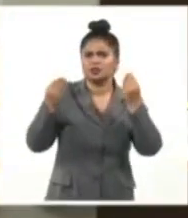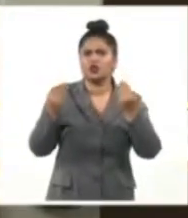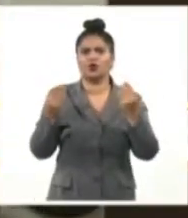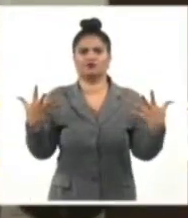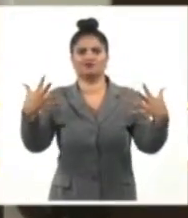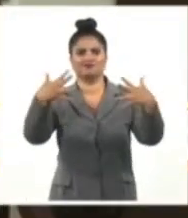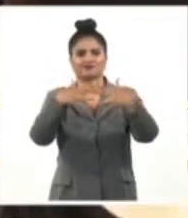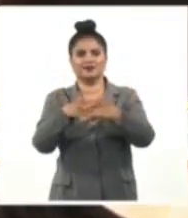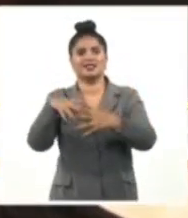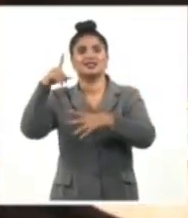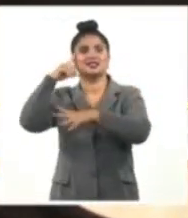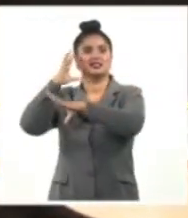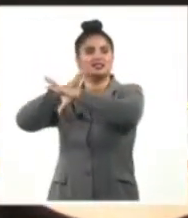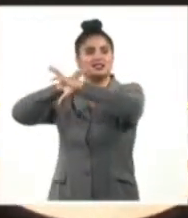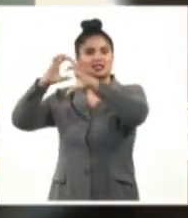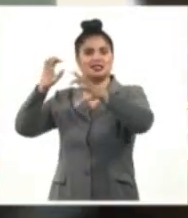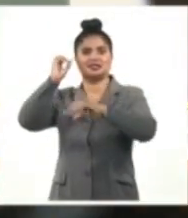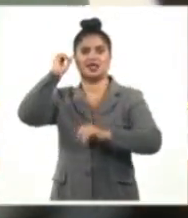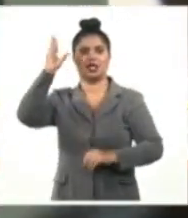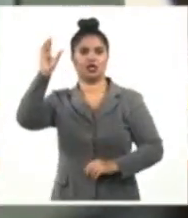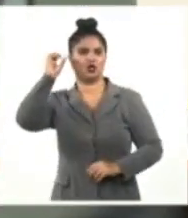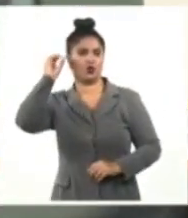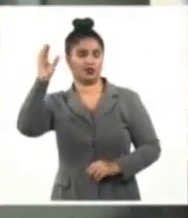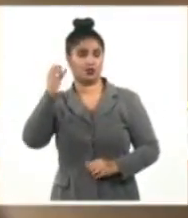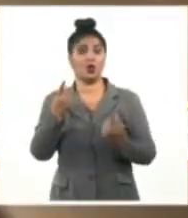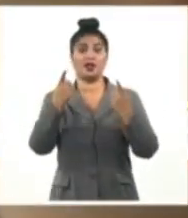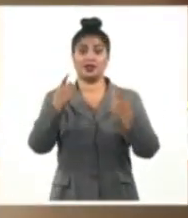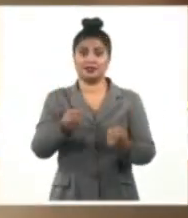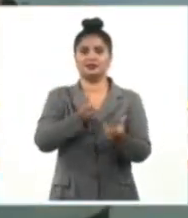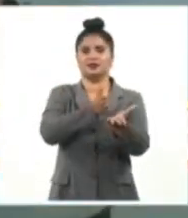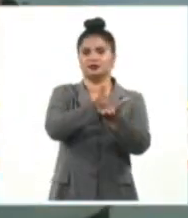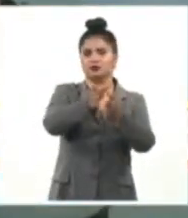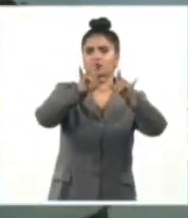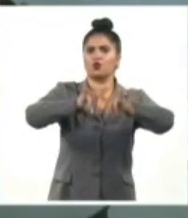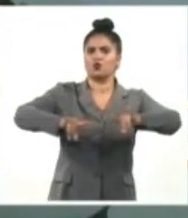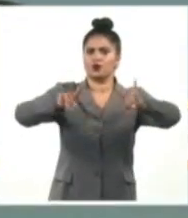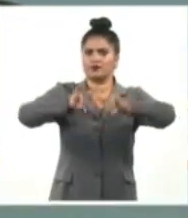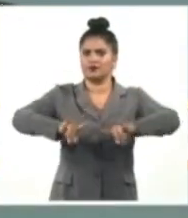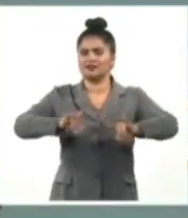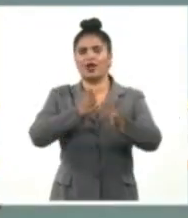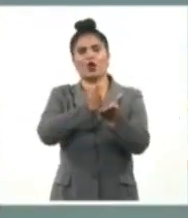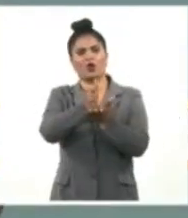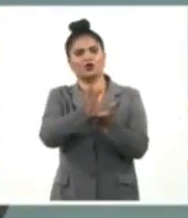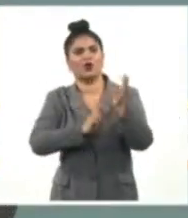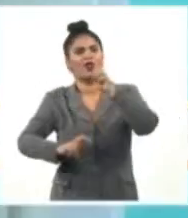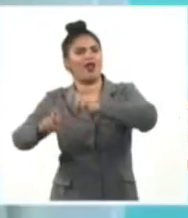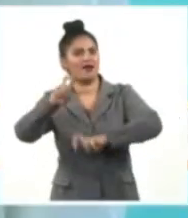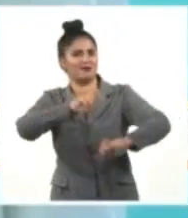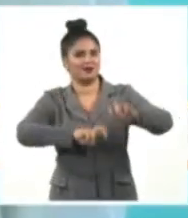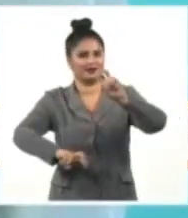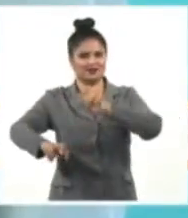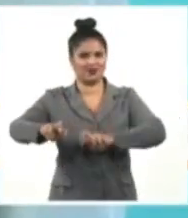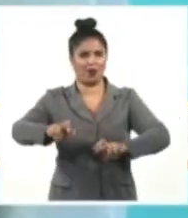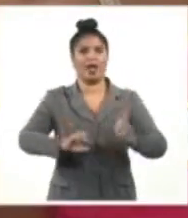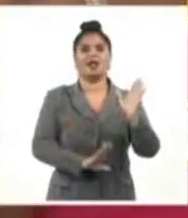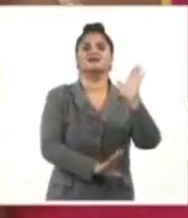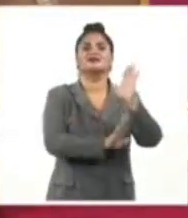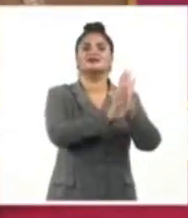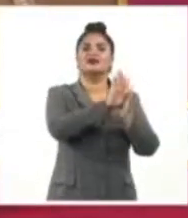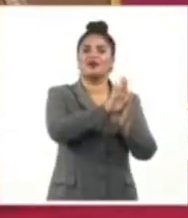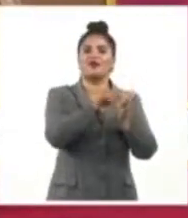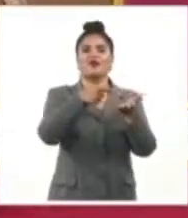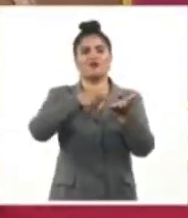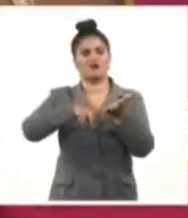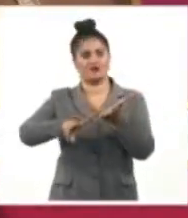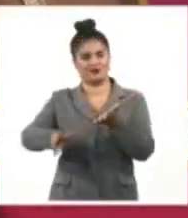la innovación, la necesidad de tributar una vez egresados con sus conocimientos e investigaciones al desarrollo local de la provincia. El